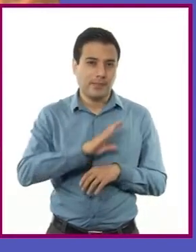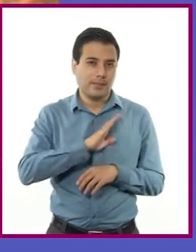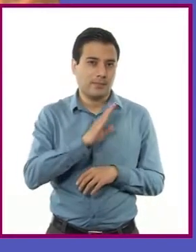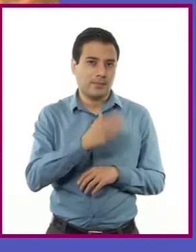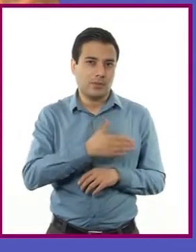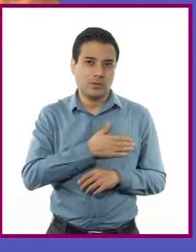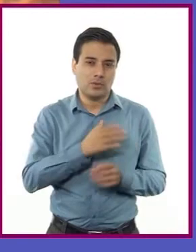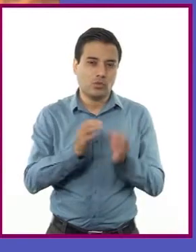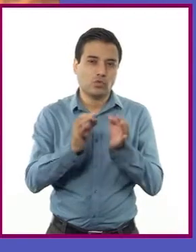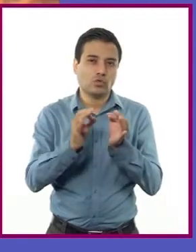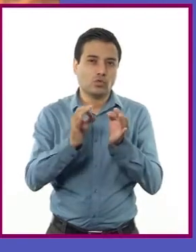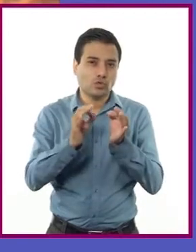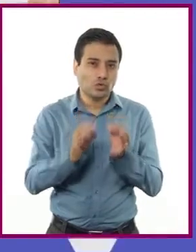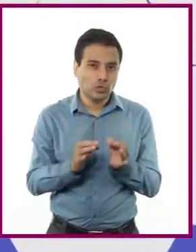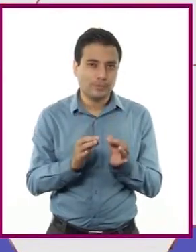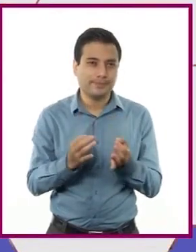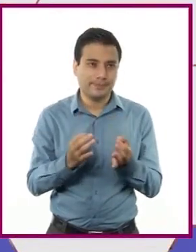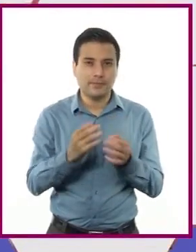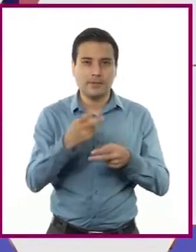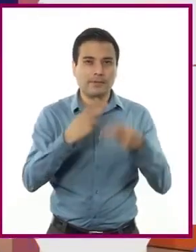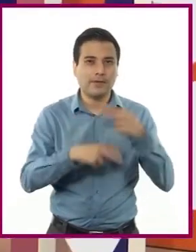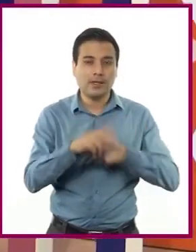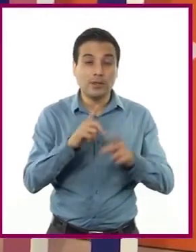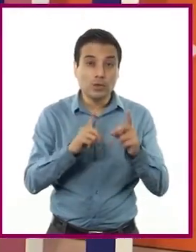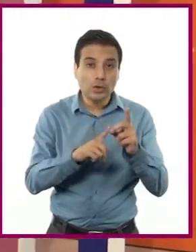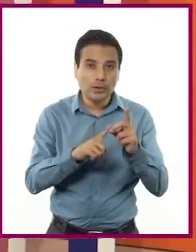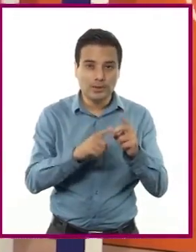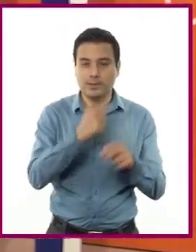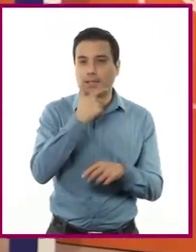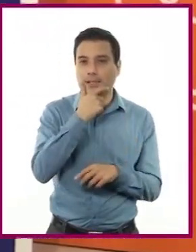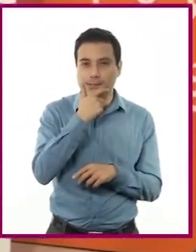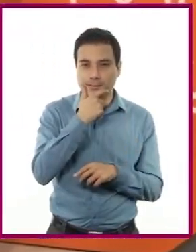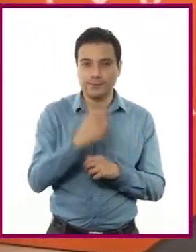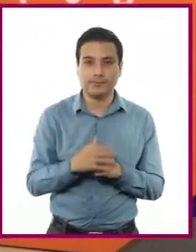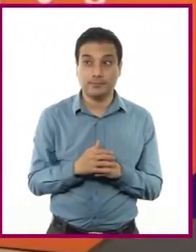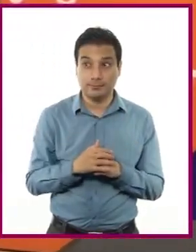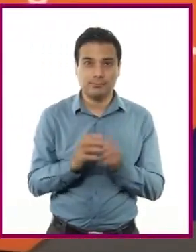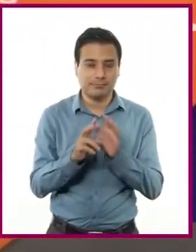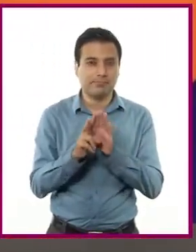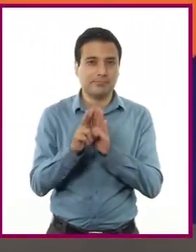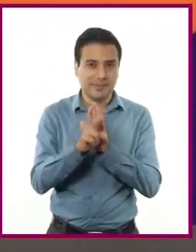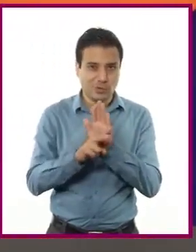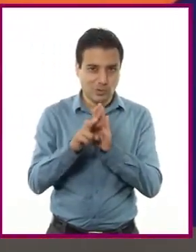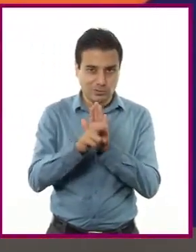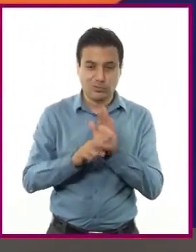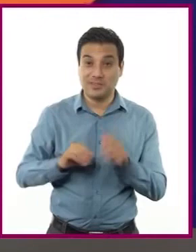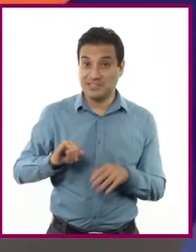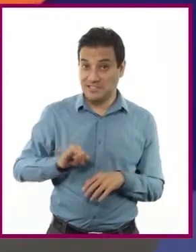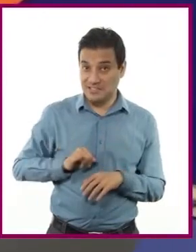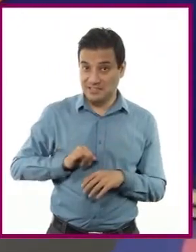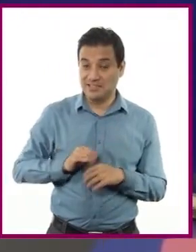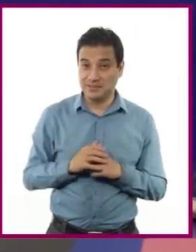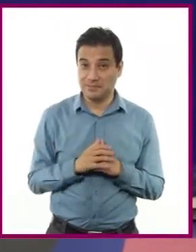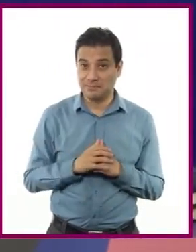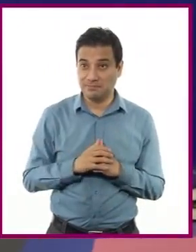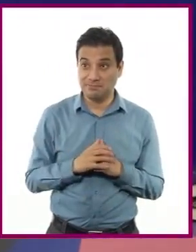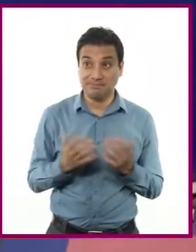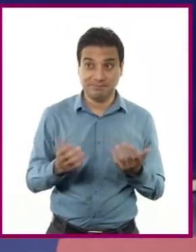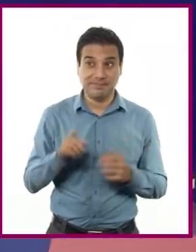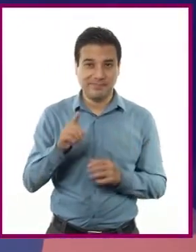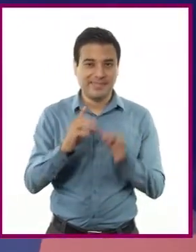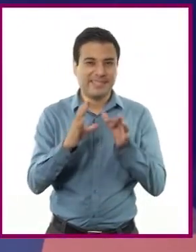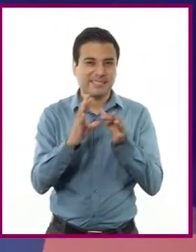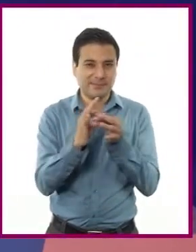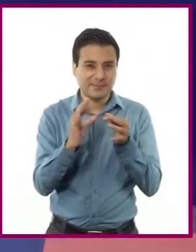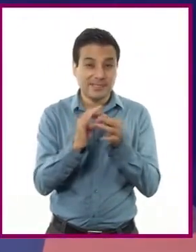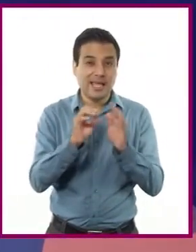de la adaptación de palabras del inglés. Muy interesante video, Elena. Sobre todo por los ejemplos